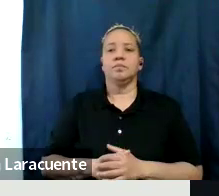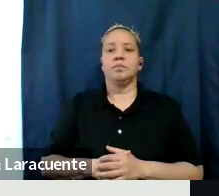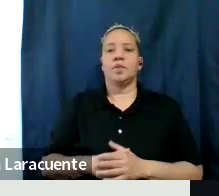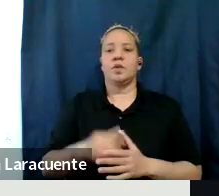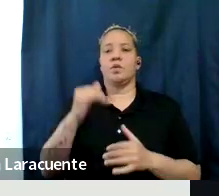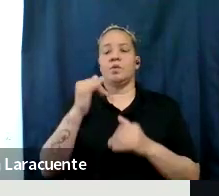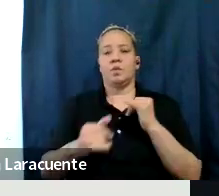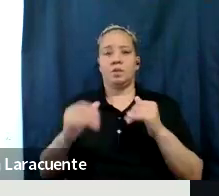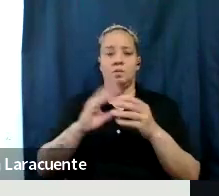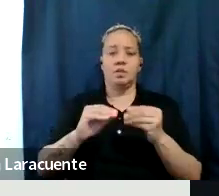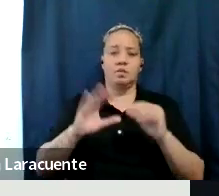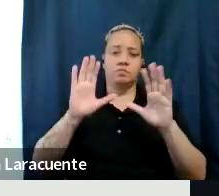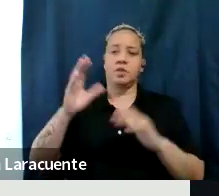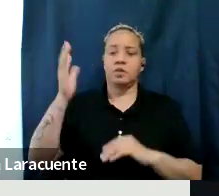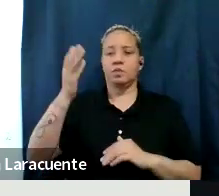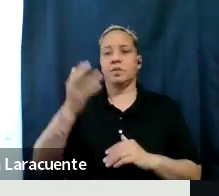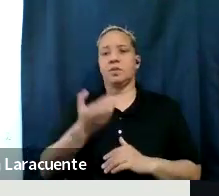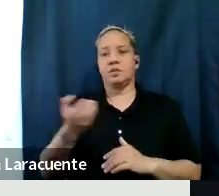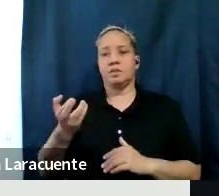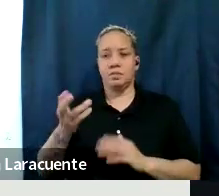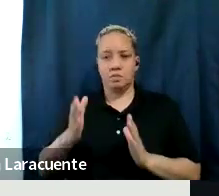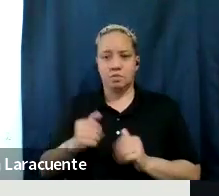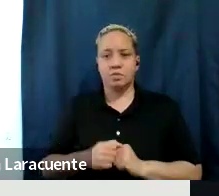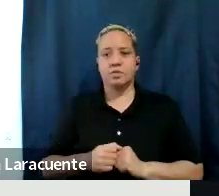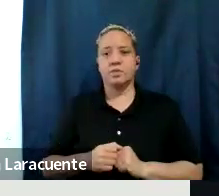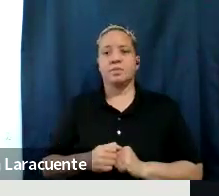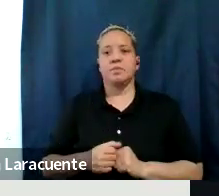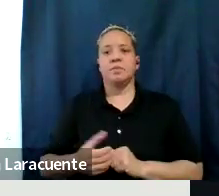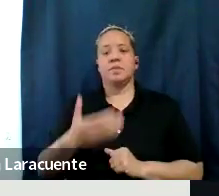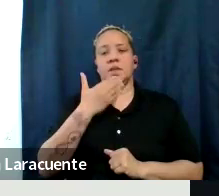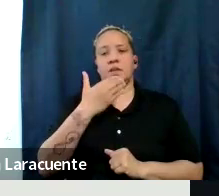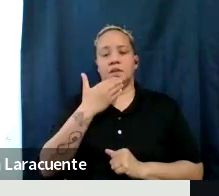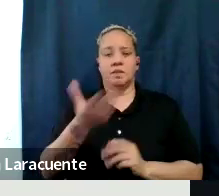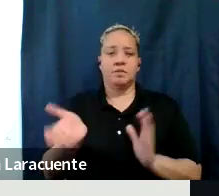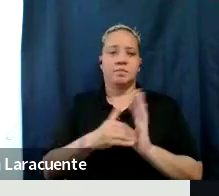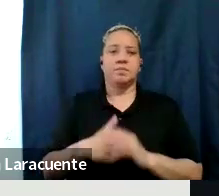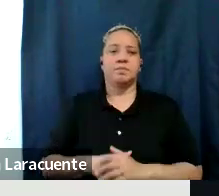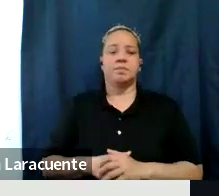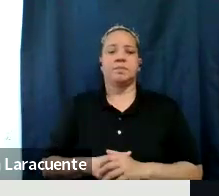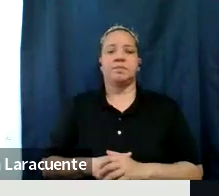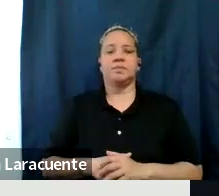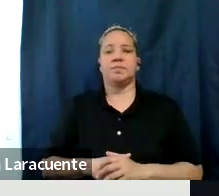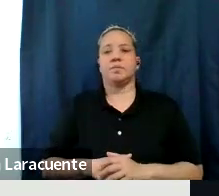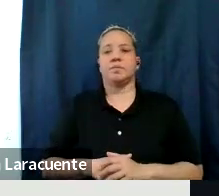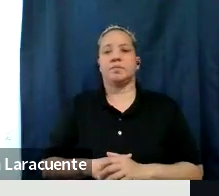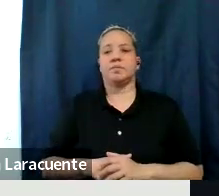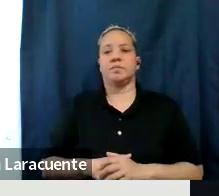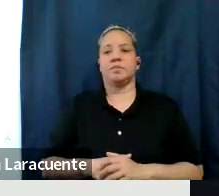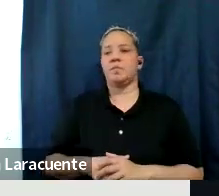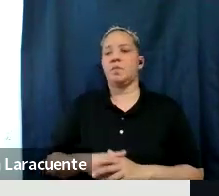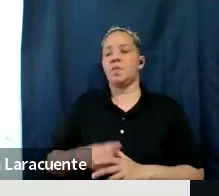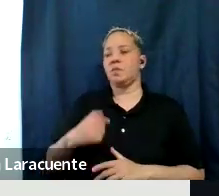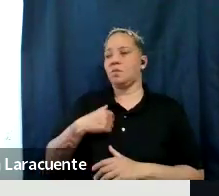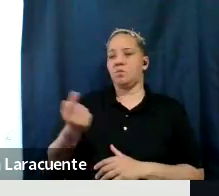comentario, excelente presentación y recurso. Así que muchísimas gracias una vez más. Bueno, yo solo quería